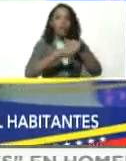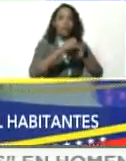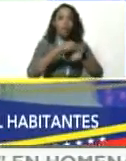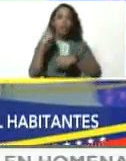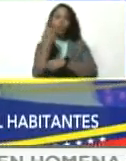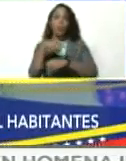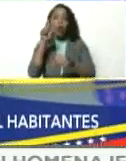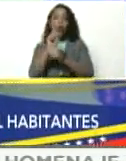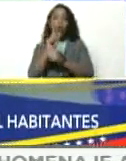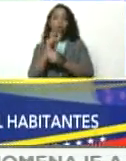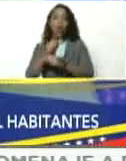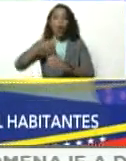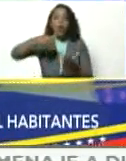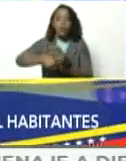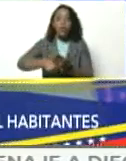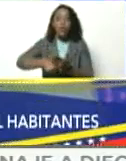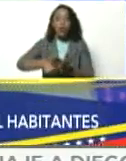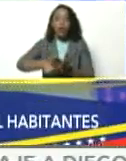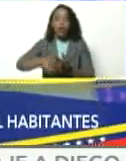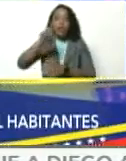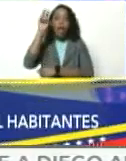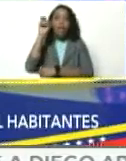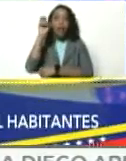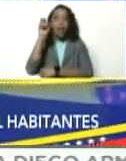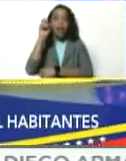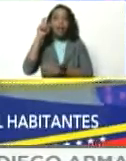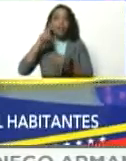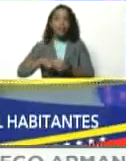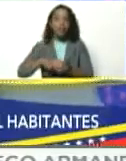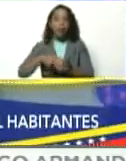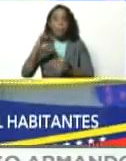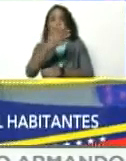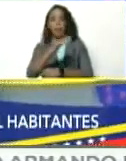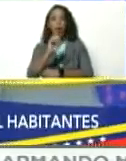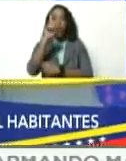biopago del viernes registró, Silvio,